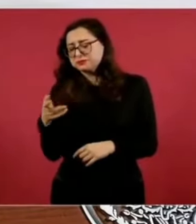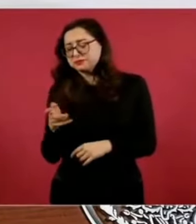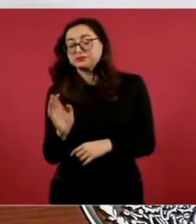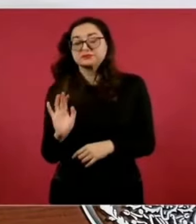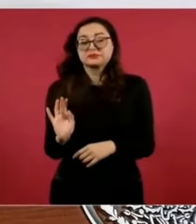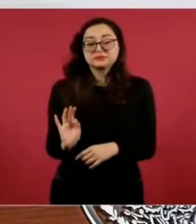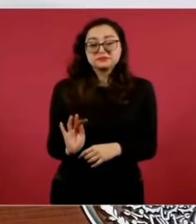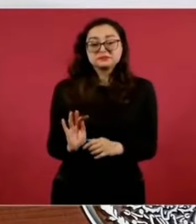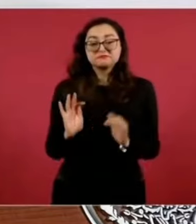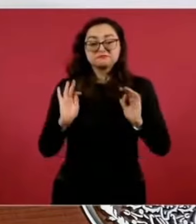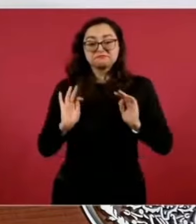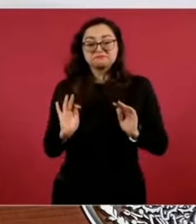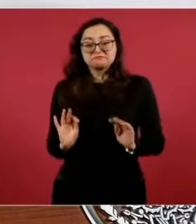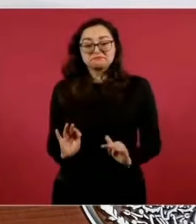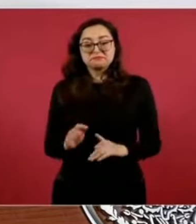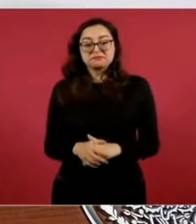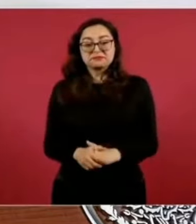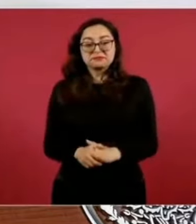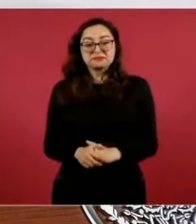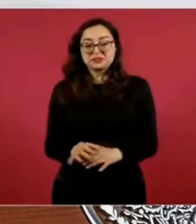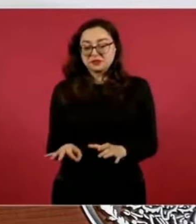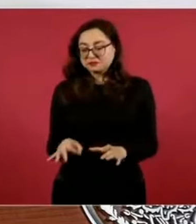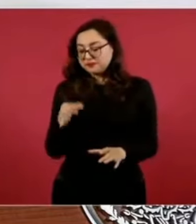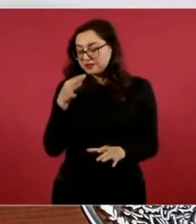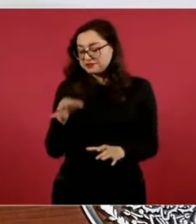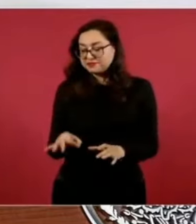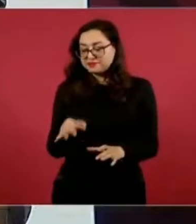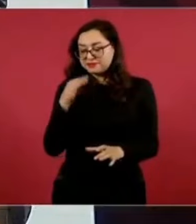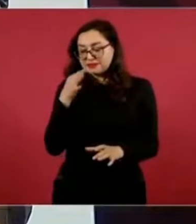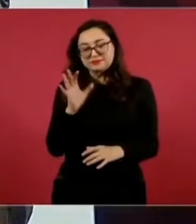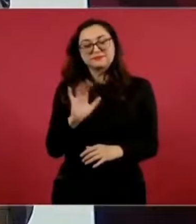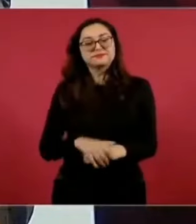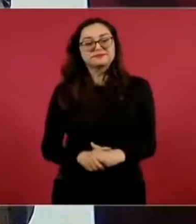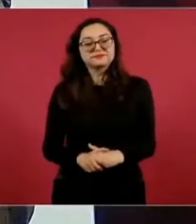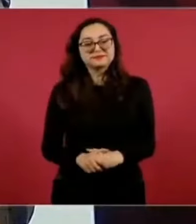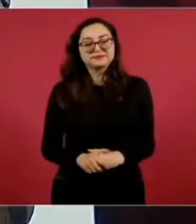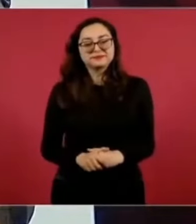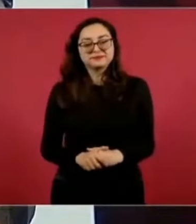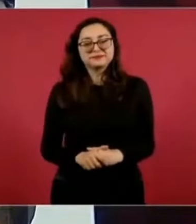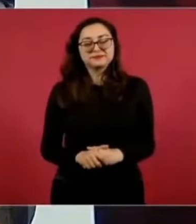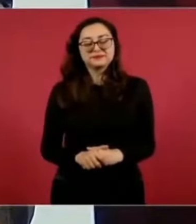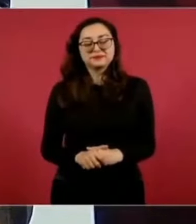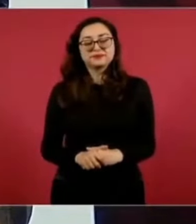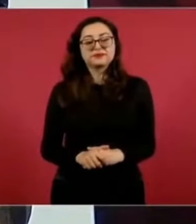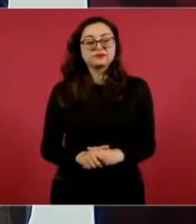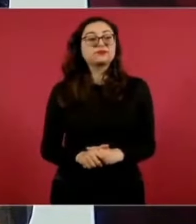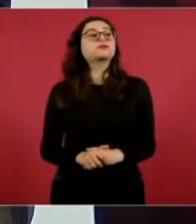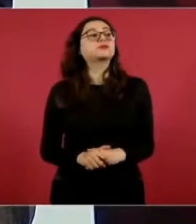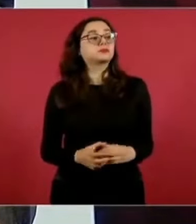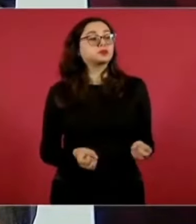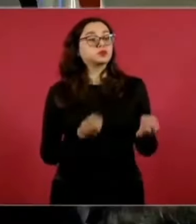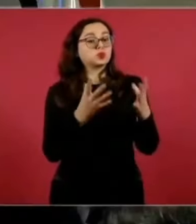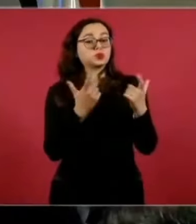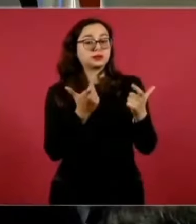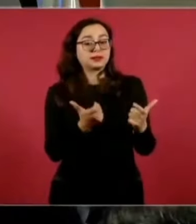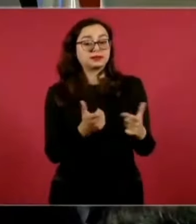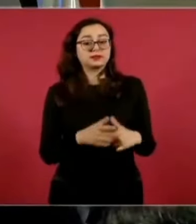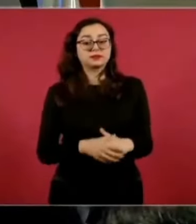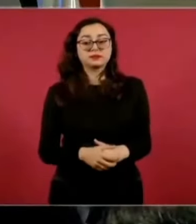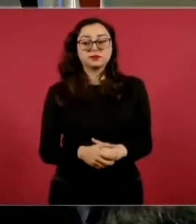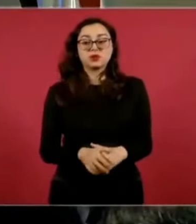vino y una buena botana cuánto